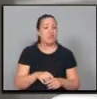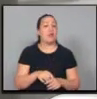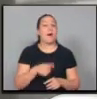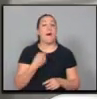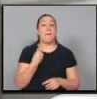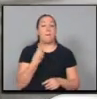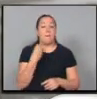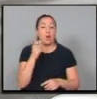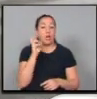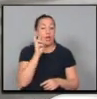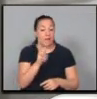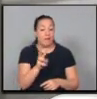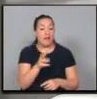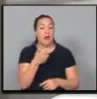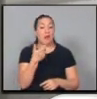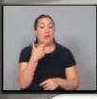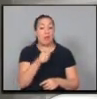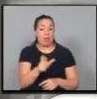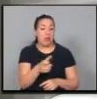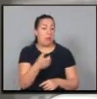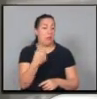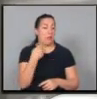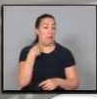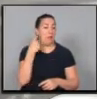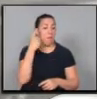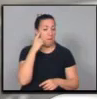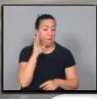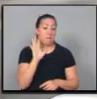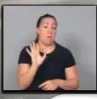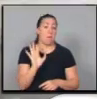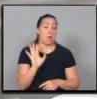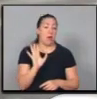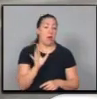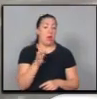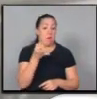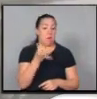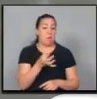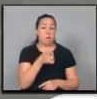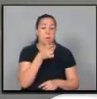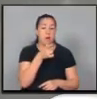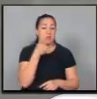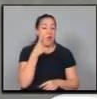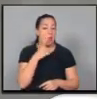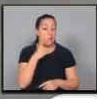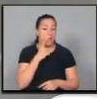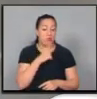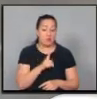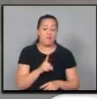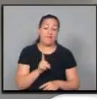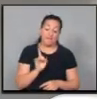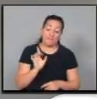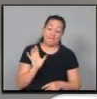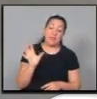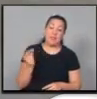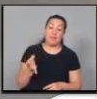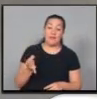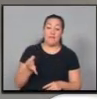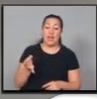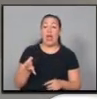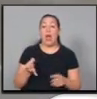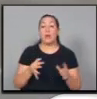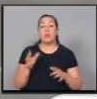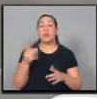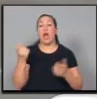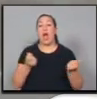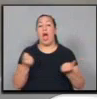video... A uno se le puede ocurrir tranquilamente que lo hicieron a propósito. Sí, eso pasa. A veces, está bien lo que dice Alejo, muchas veces cuando un